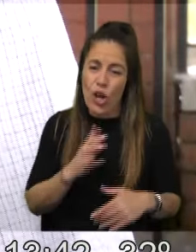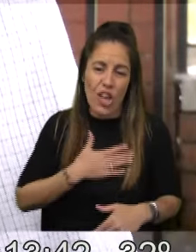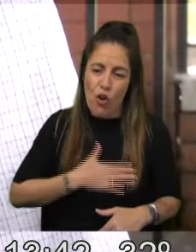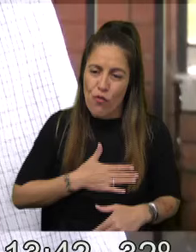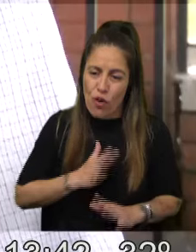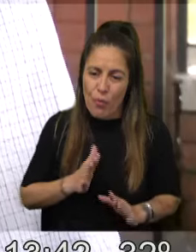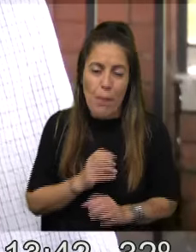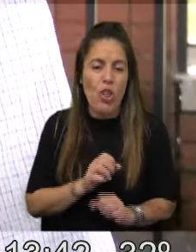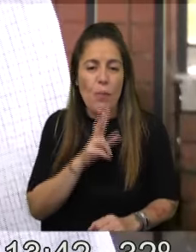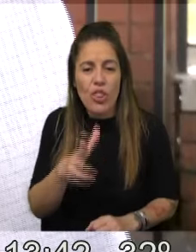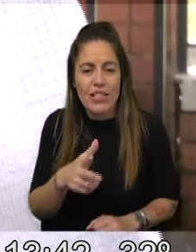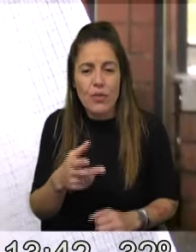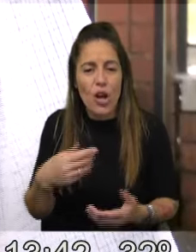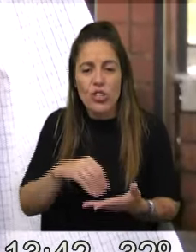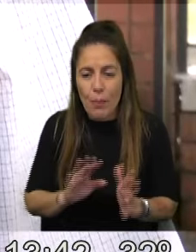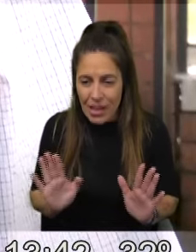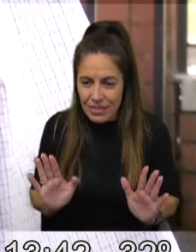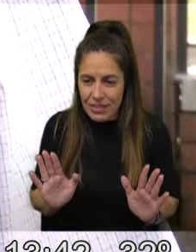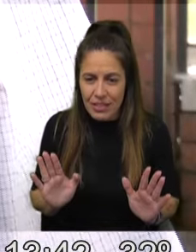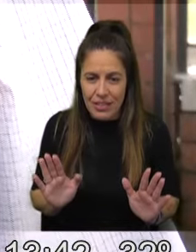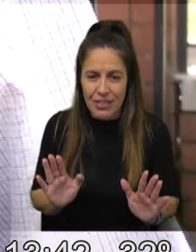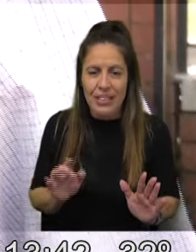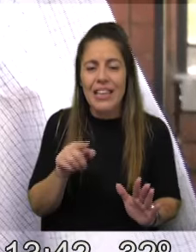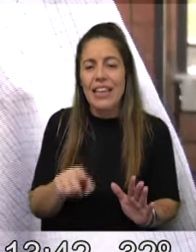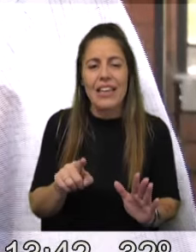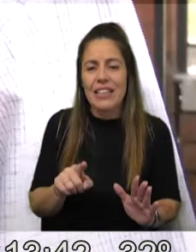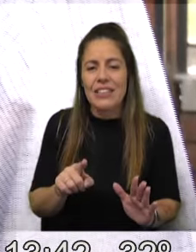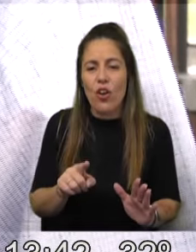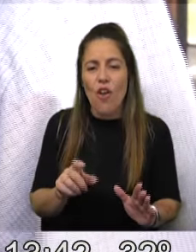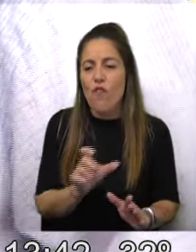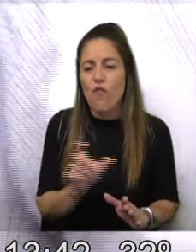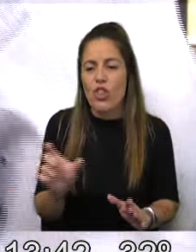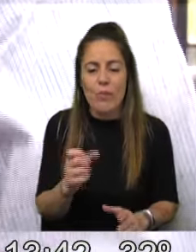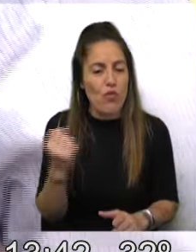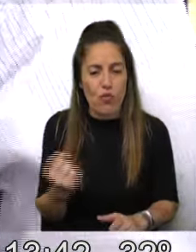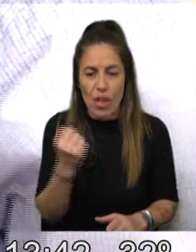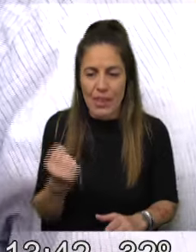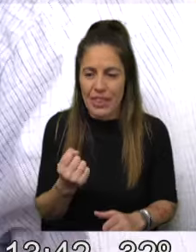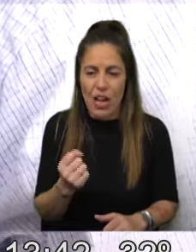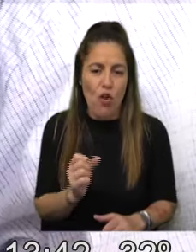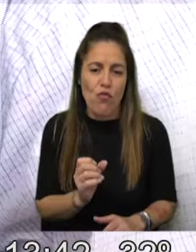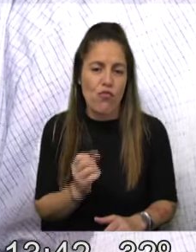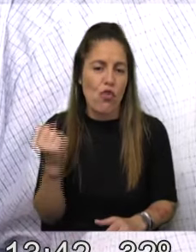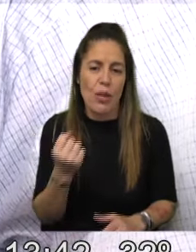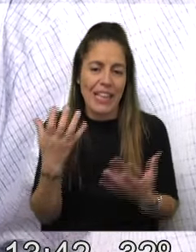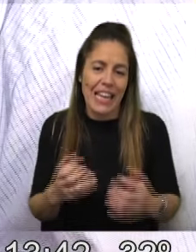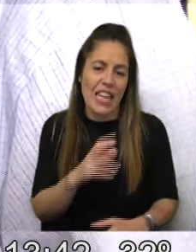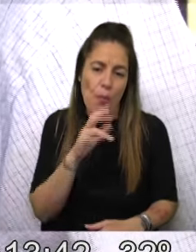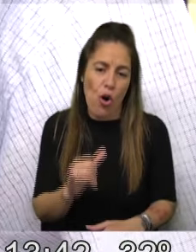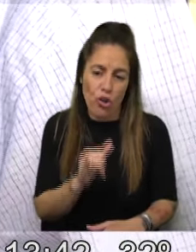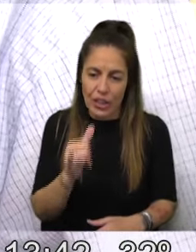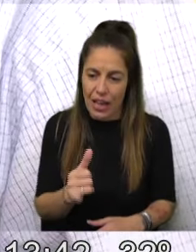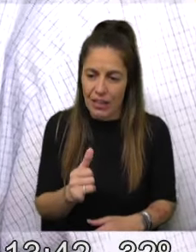Podemos decir alguna cosita más, pero ese es el fundamento fundamental o lo fundamental que queríamos decir,